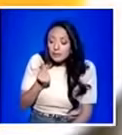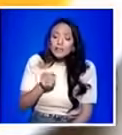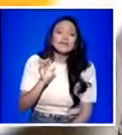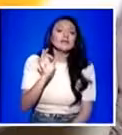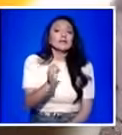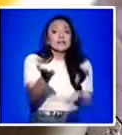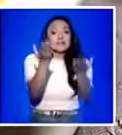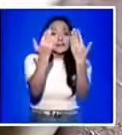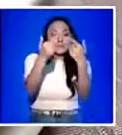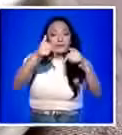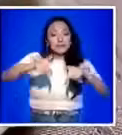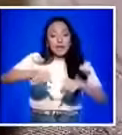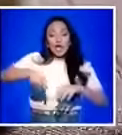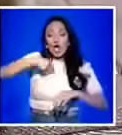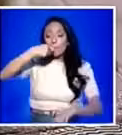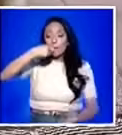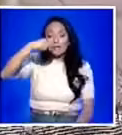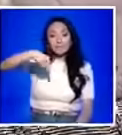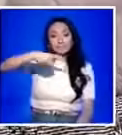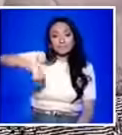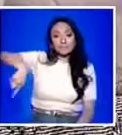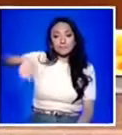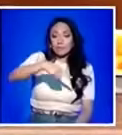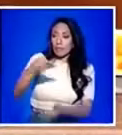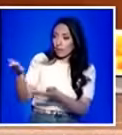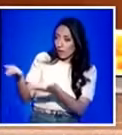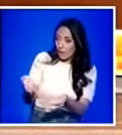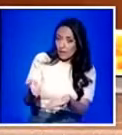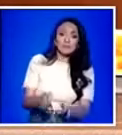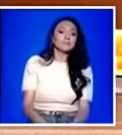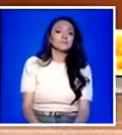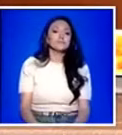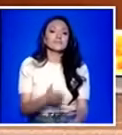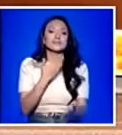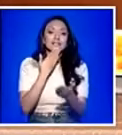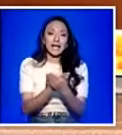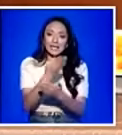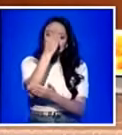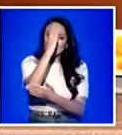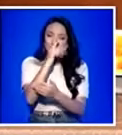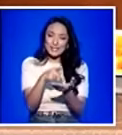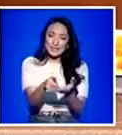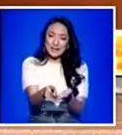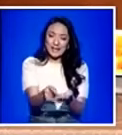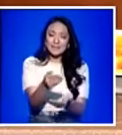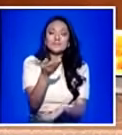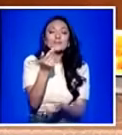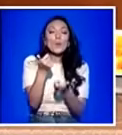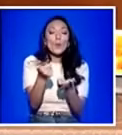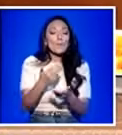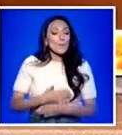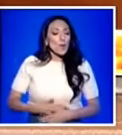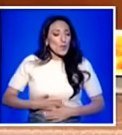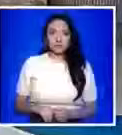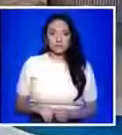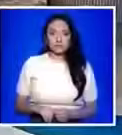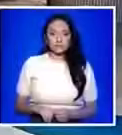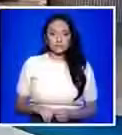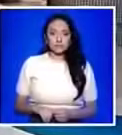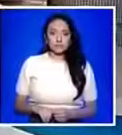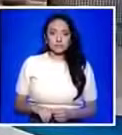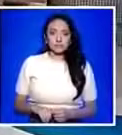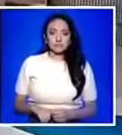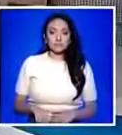servirse aquí a la Fundación Muchachos Solidarios. Moniquita lo recibe. Que Dios les pague por estar aquí. Buen provecho, con sabor a viernes.